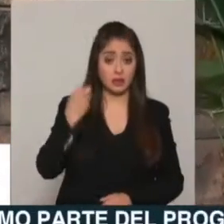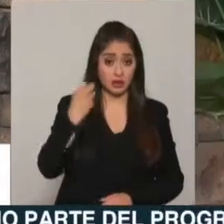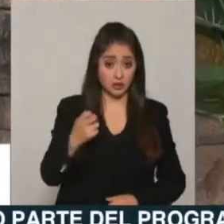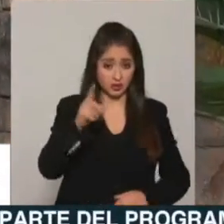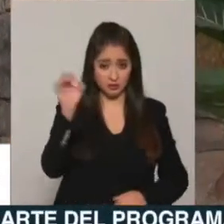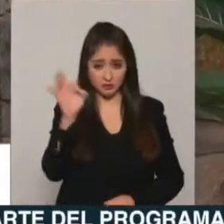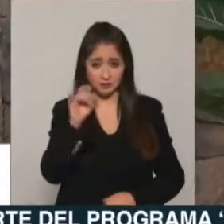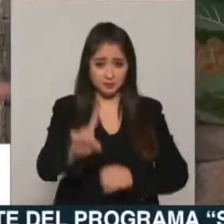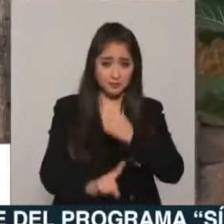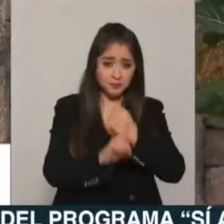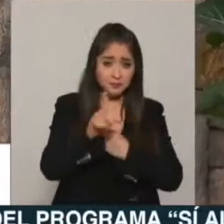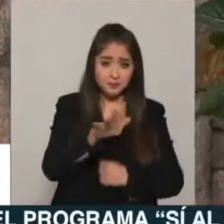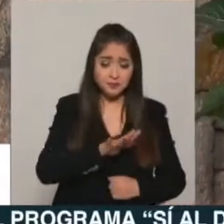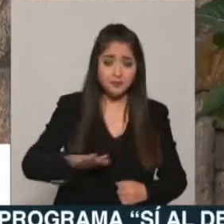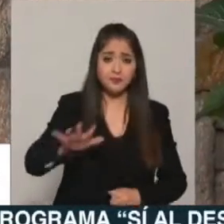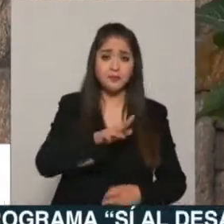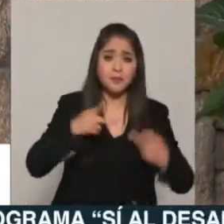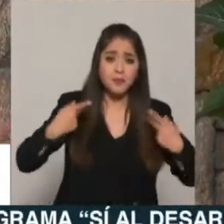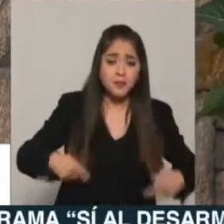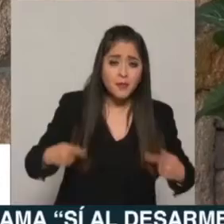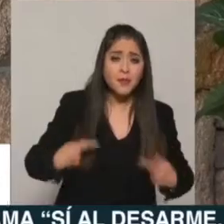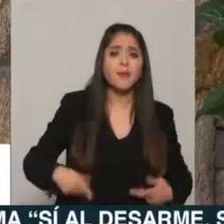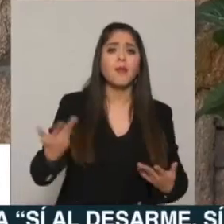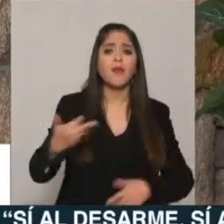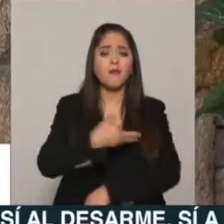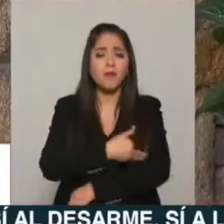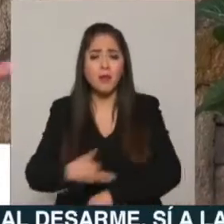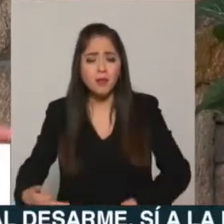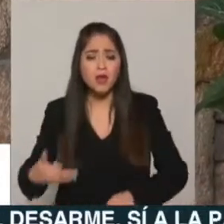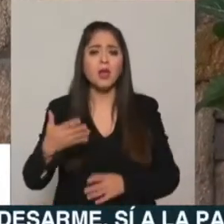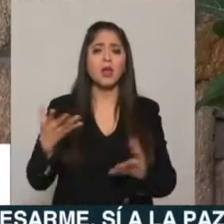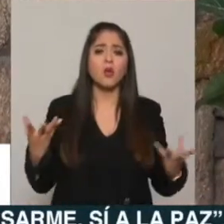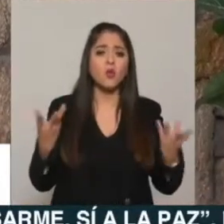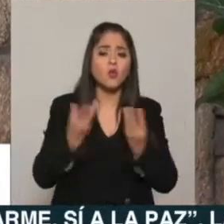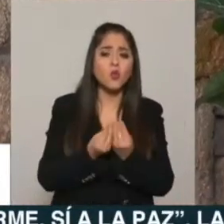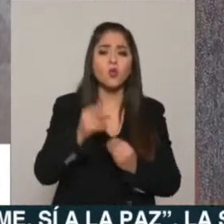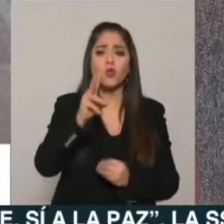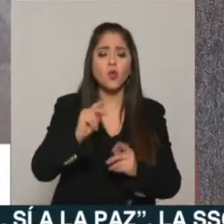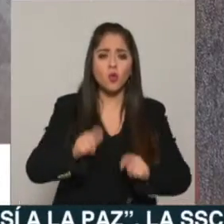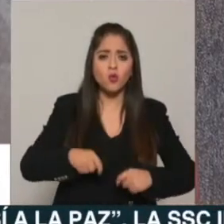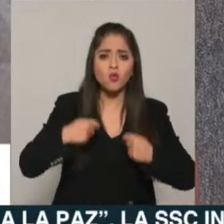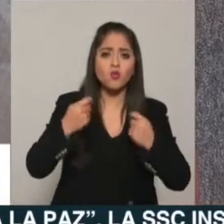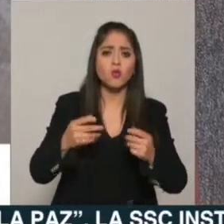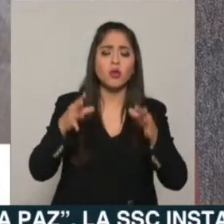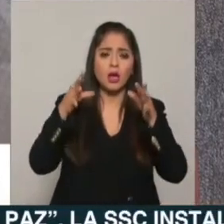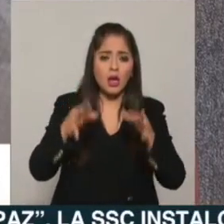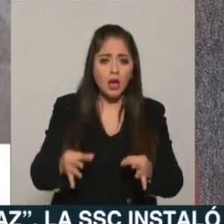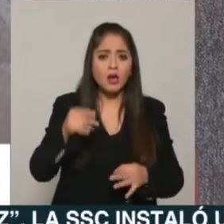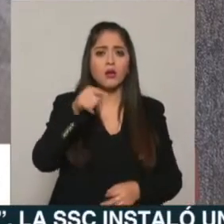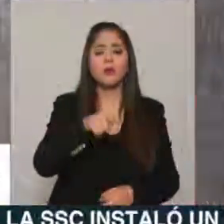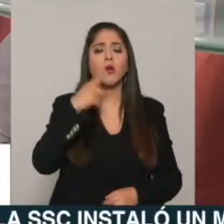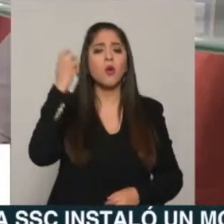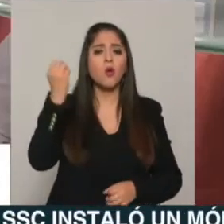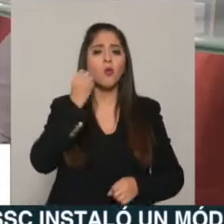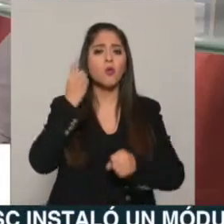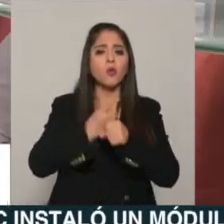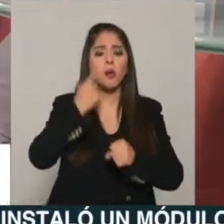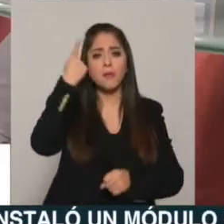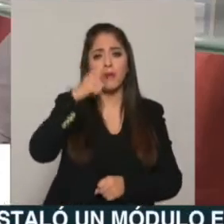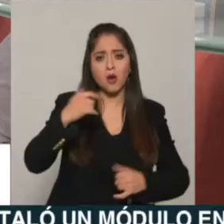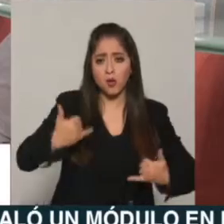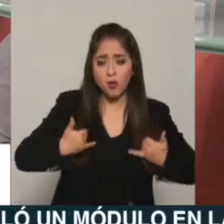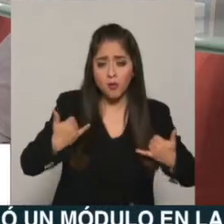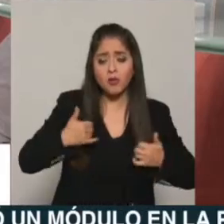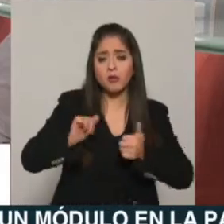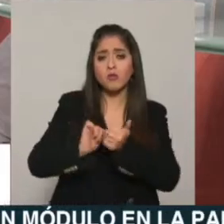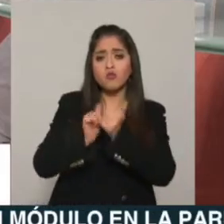de las familias, de la sociedad, pues del Estado, de no garantizar estas condiciones óptimas para la juventud y evitar que